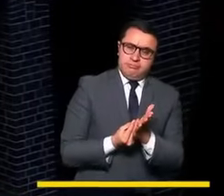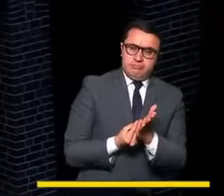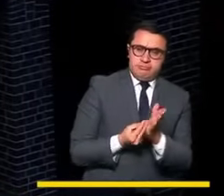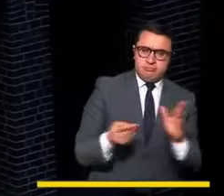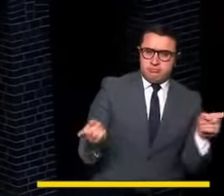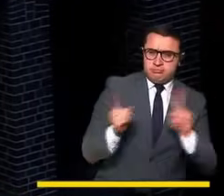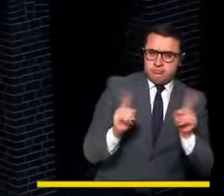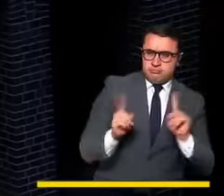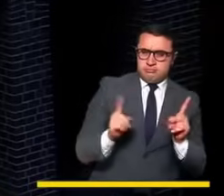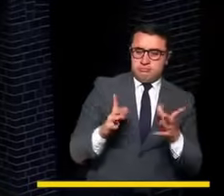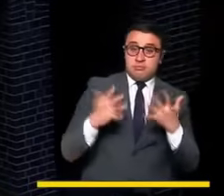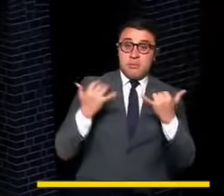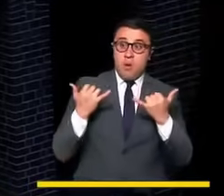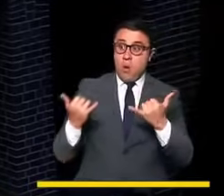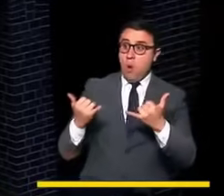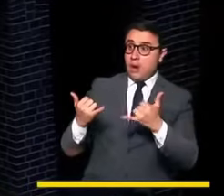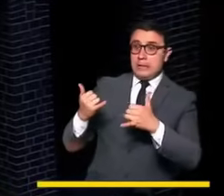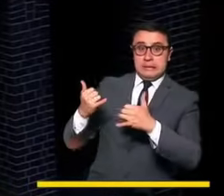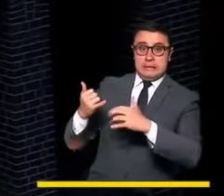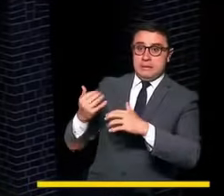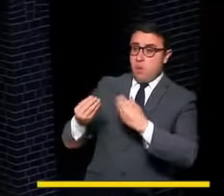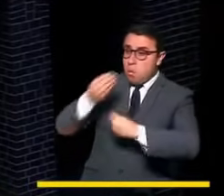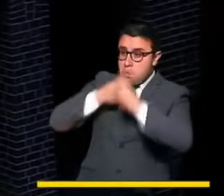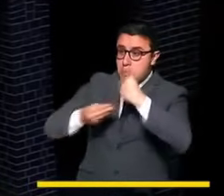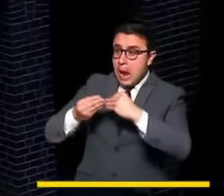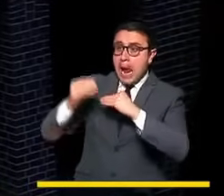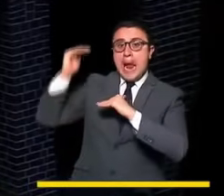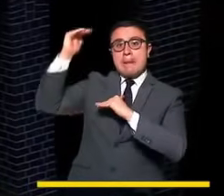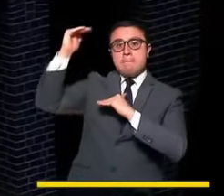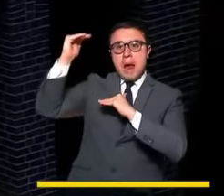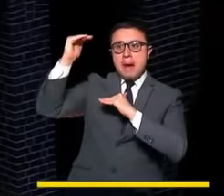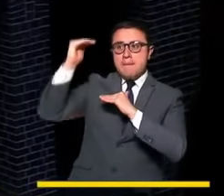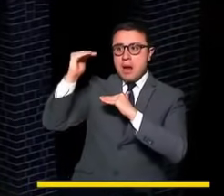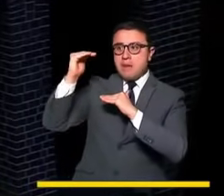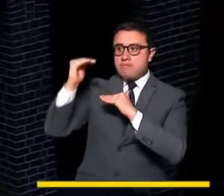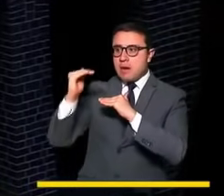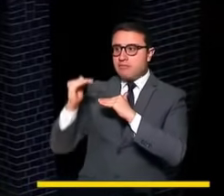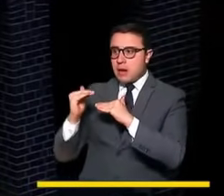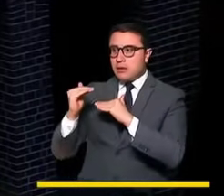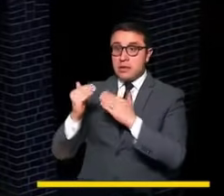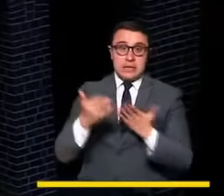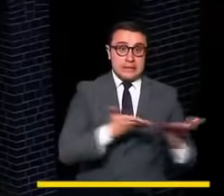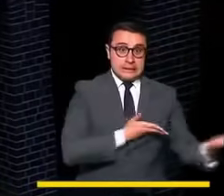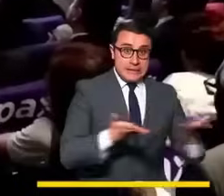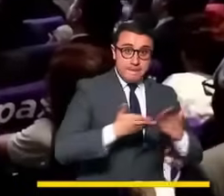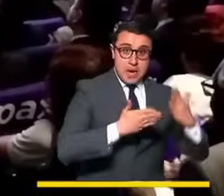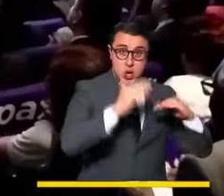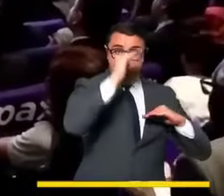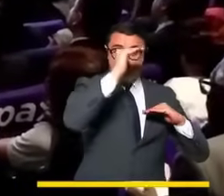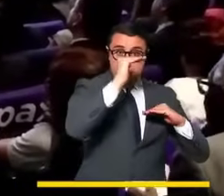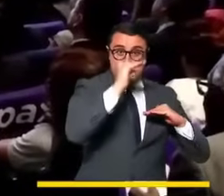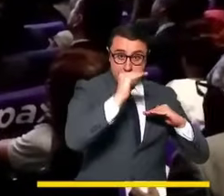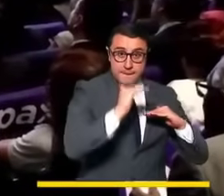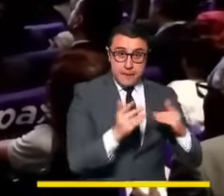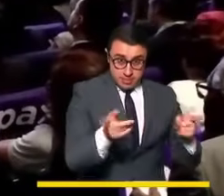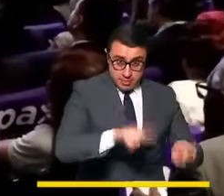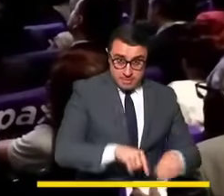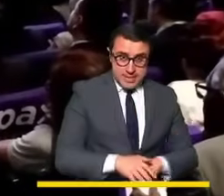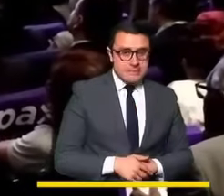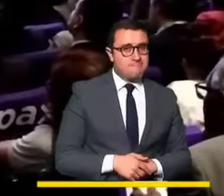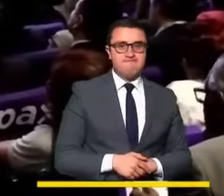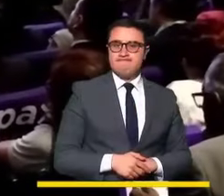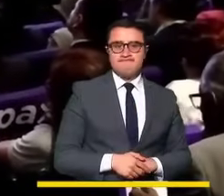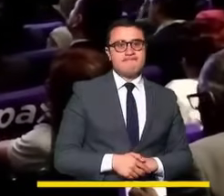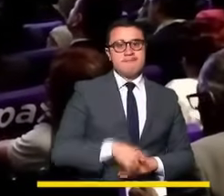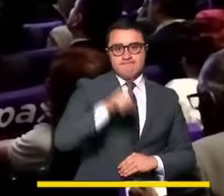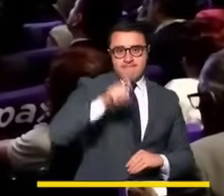la baja hoy relativa del precio de los alimentos en los servicios. Y esto implica una reducción también drástica